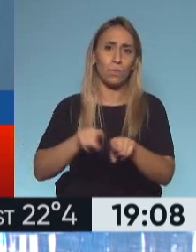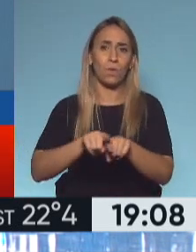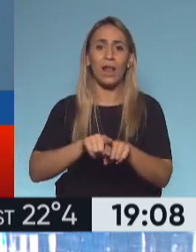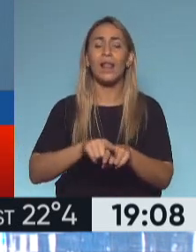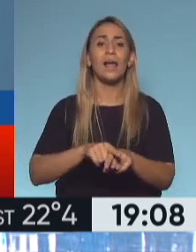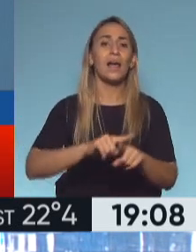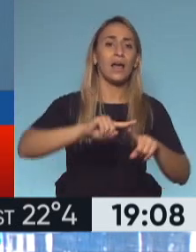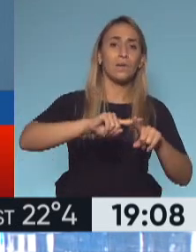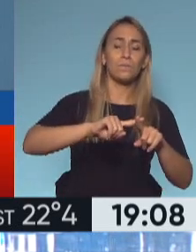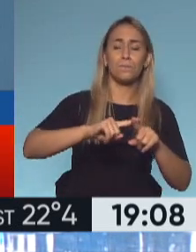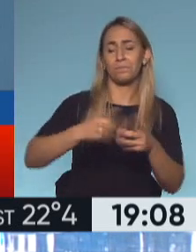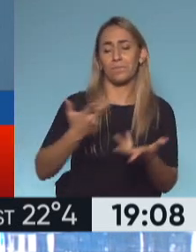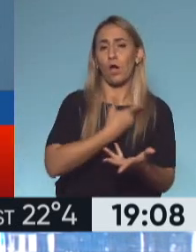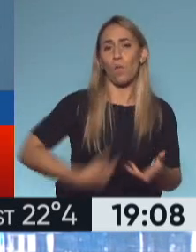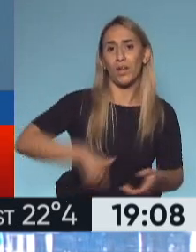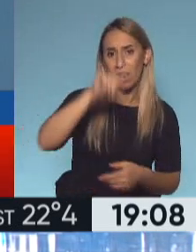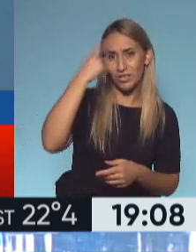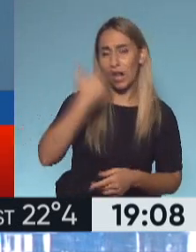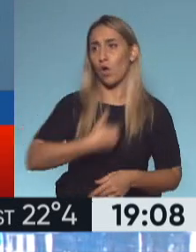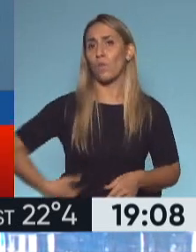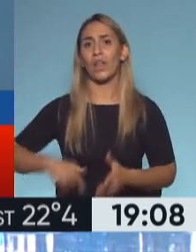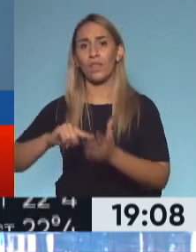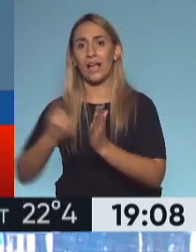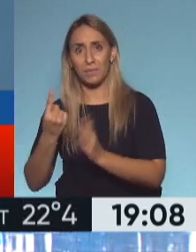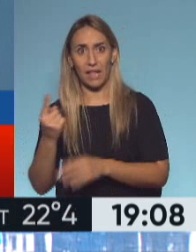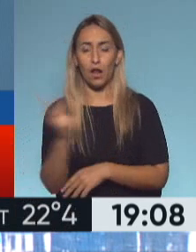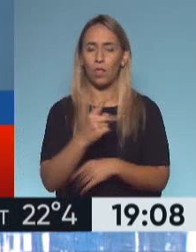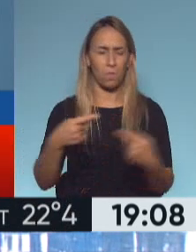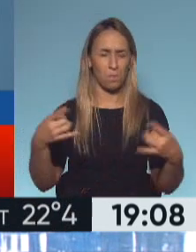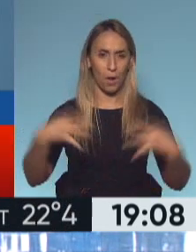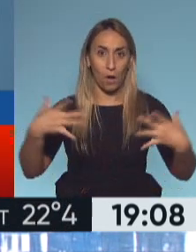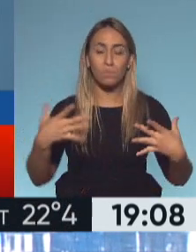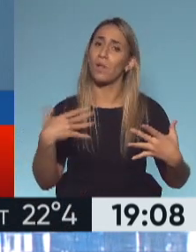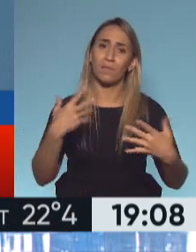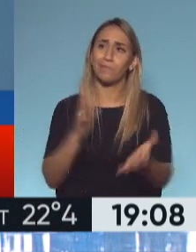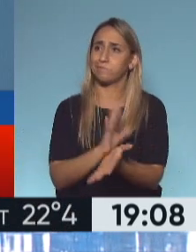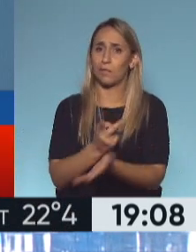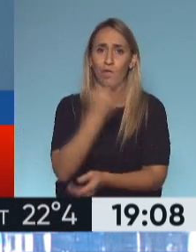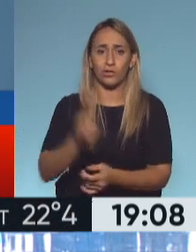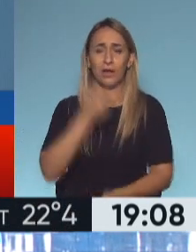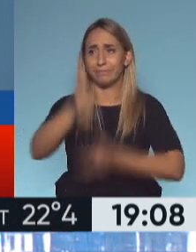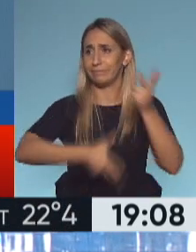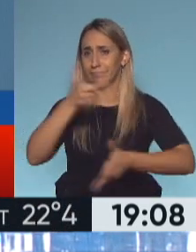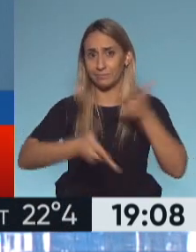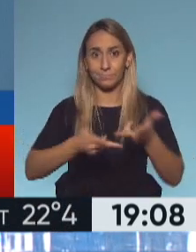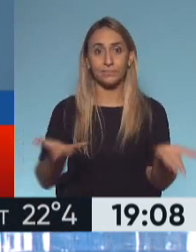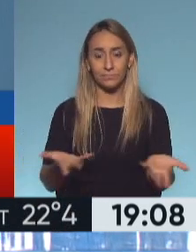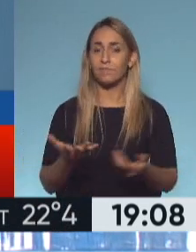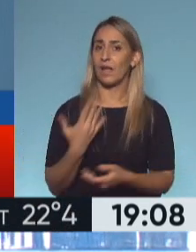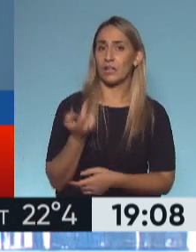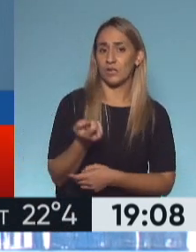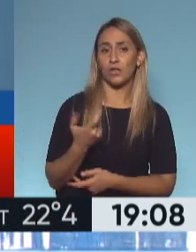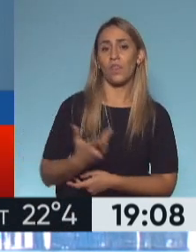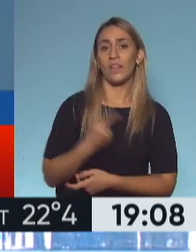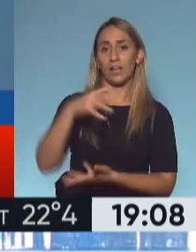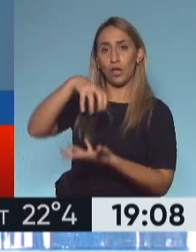Gobierno Nacional y el Gobierno de la Ciudad de Buenos Aires. Lo más nuevo es esto que se conoció hace un ratito, un hilo de tweets de la directora del, sí, PAMI, Luana